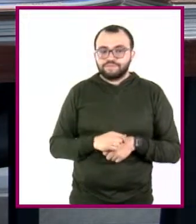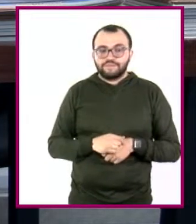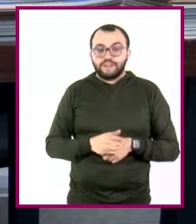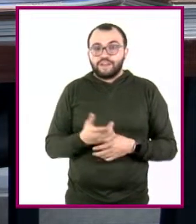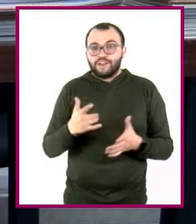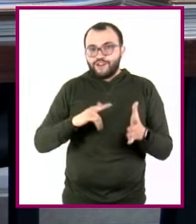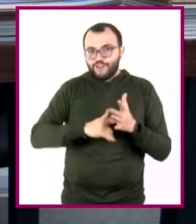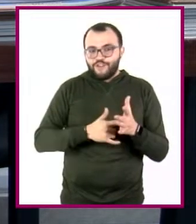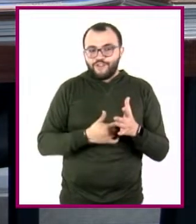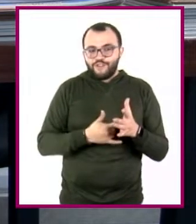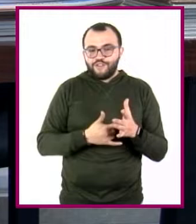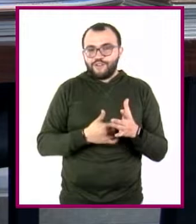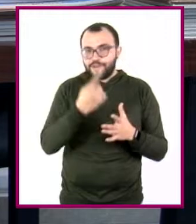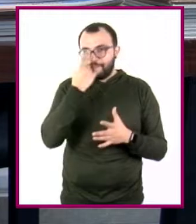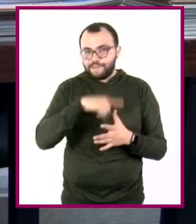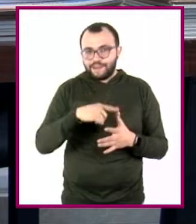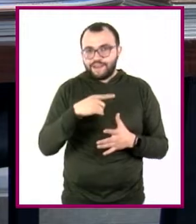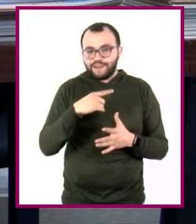hora de investigar.